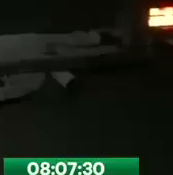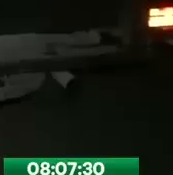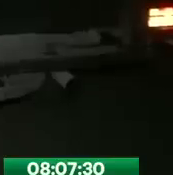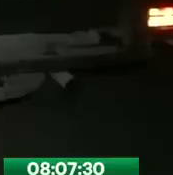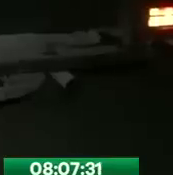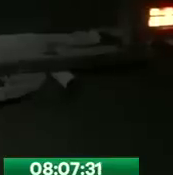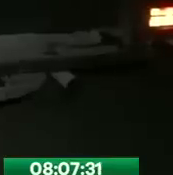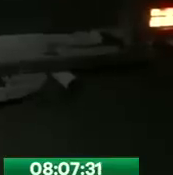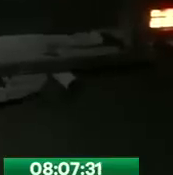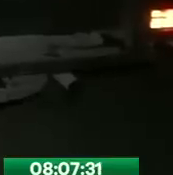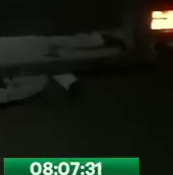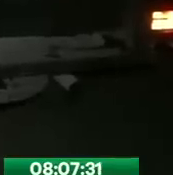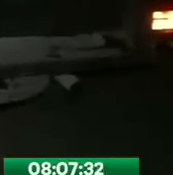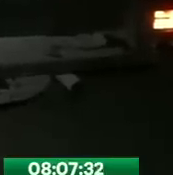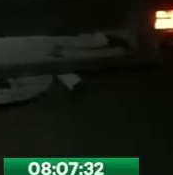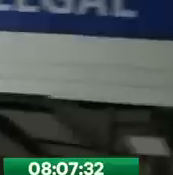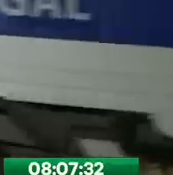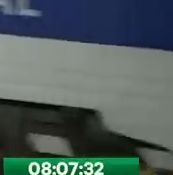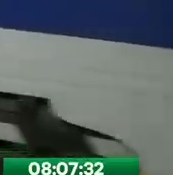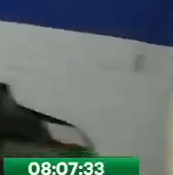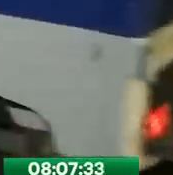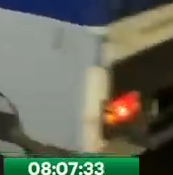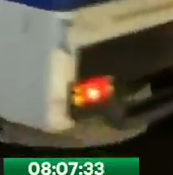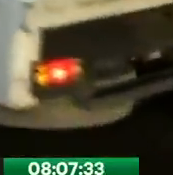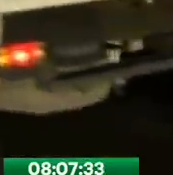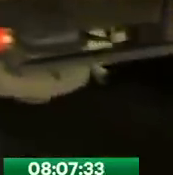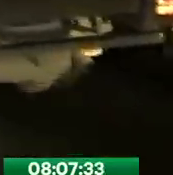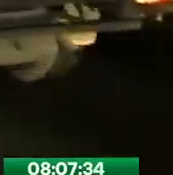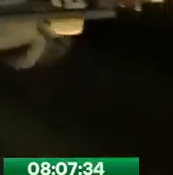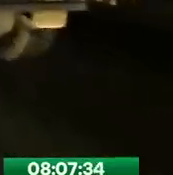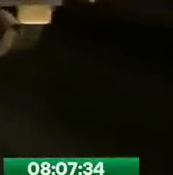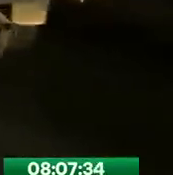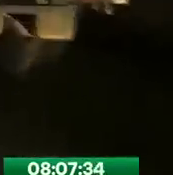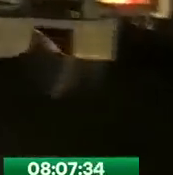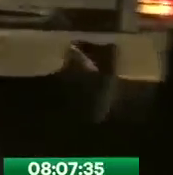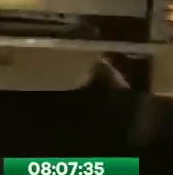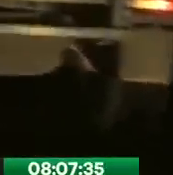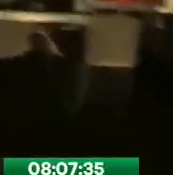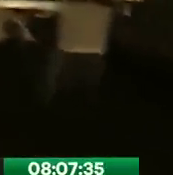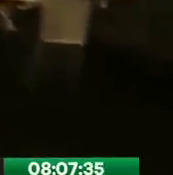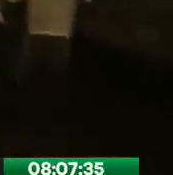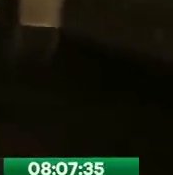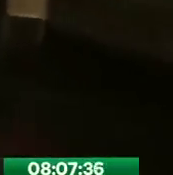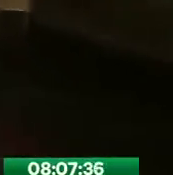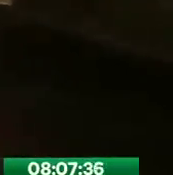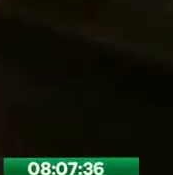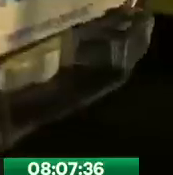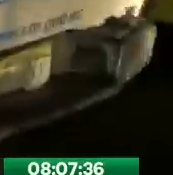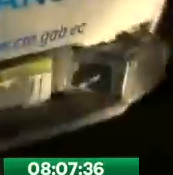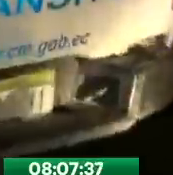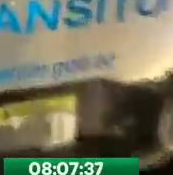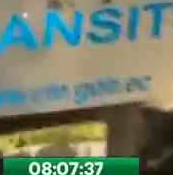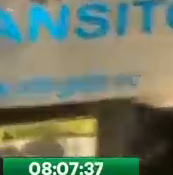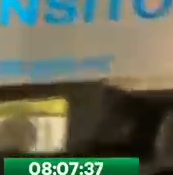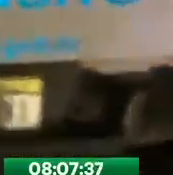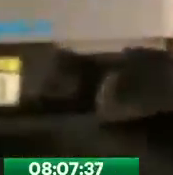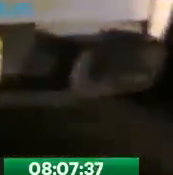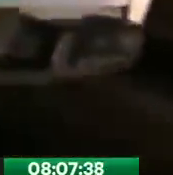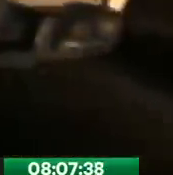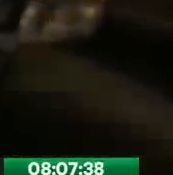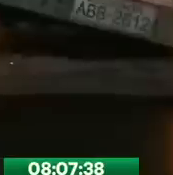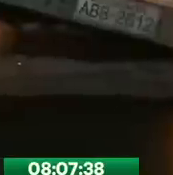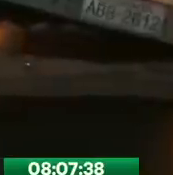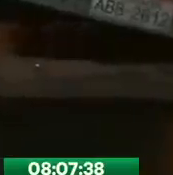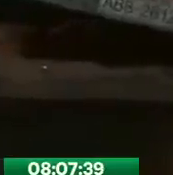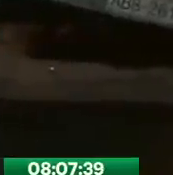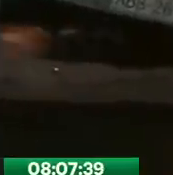El cuerpo de la decesada fue llevado hasta el Centro de Ciencias Forenses para la respectiva necropsia de ley, mientras que la moto y el carro